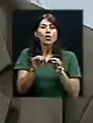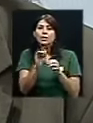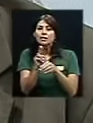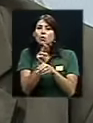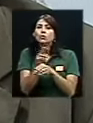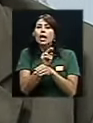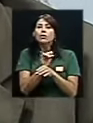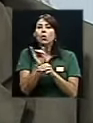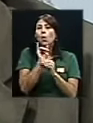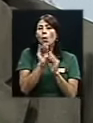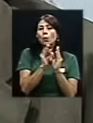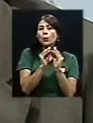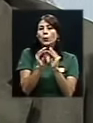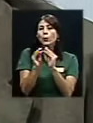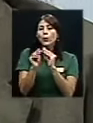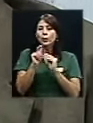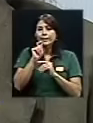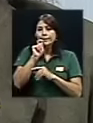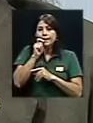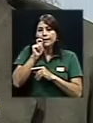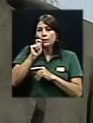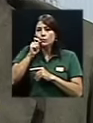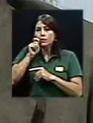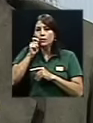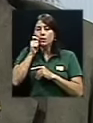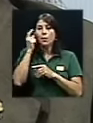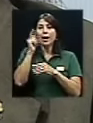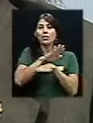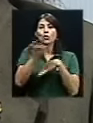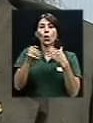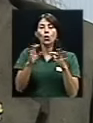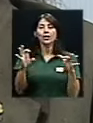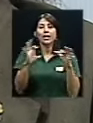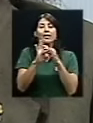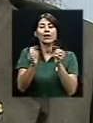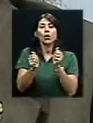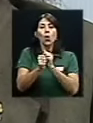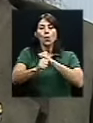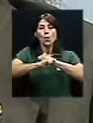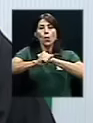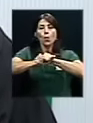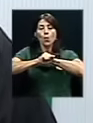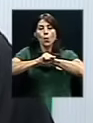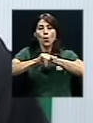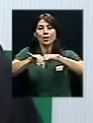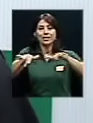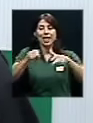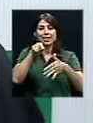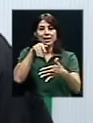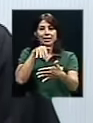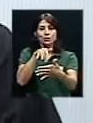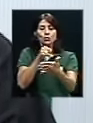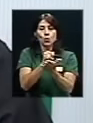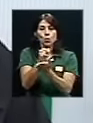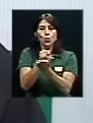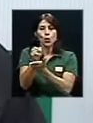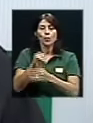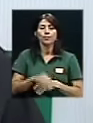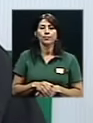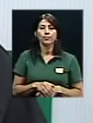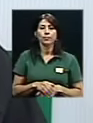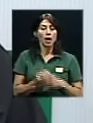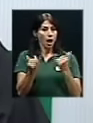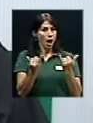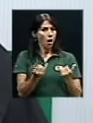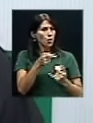¿verdad? El secretismo para todo lo que tiene que ver con la publicidad del estudio. Ahora, Alan, ¿esto qué